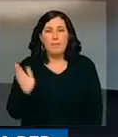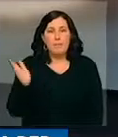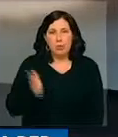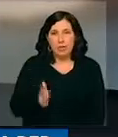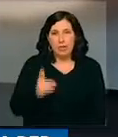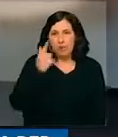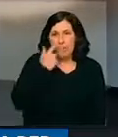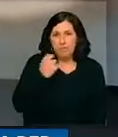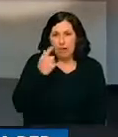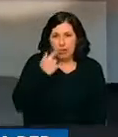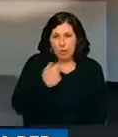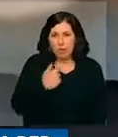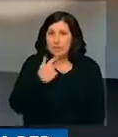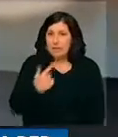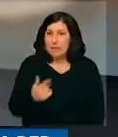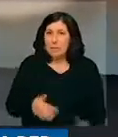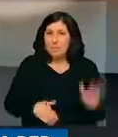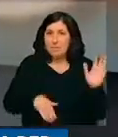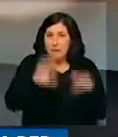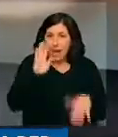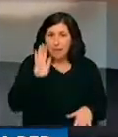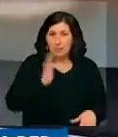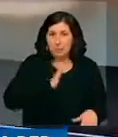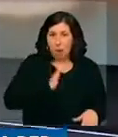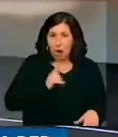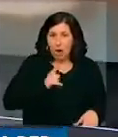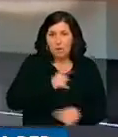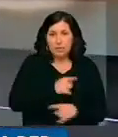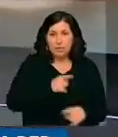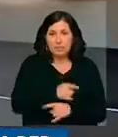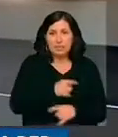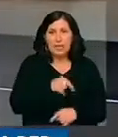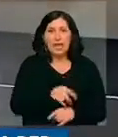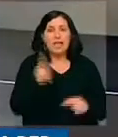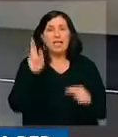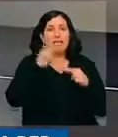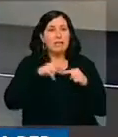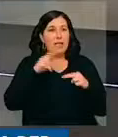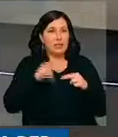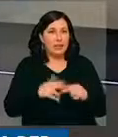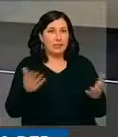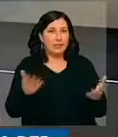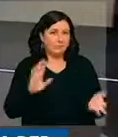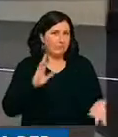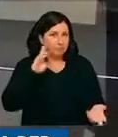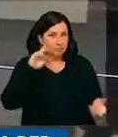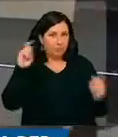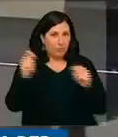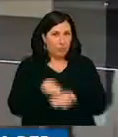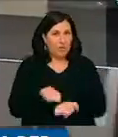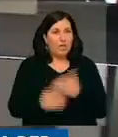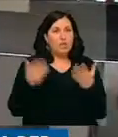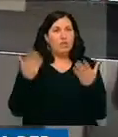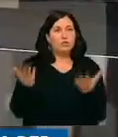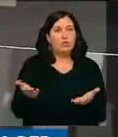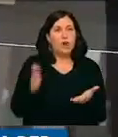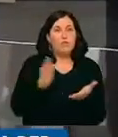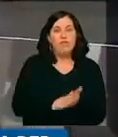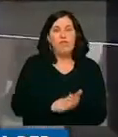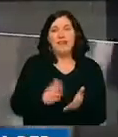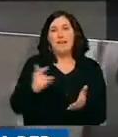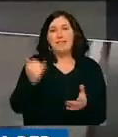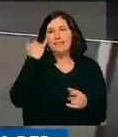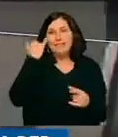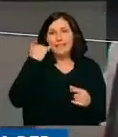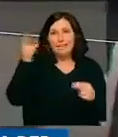lo que señala que las mujeres son más vulneradas en Internet. Y de esta forma pasamos al sexting, esta práctica de la que ya hemos